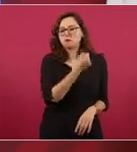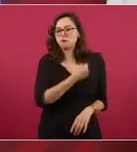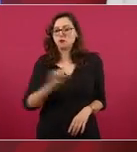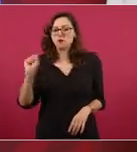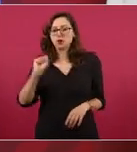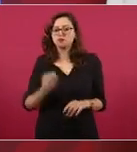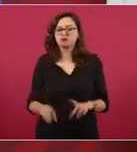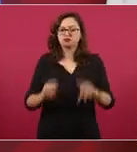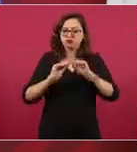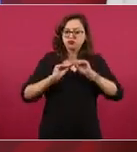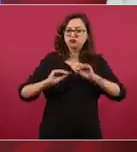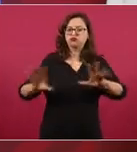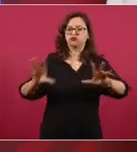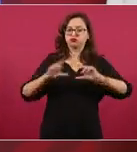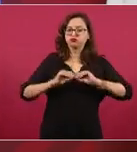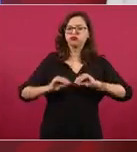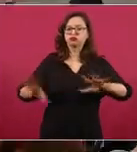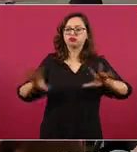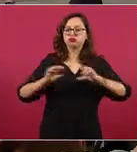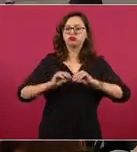Alumno de Goebbels.